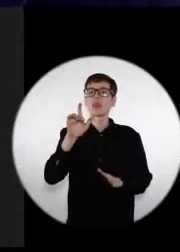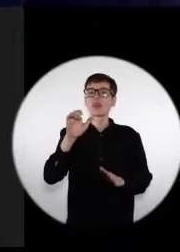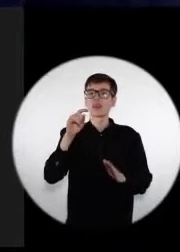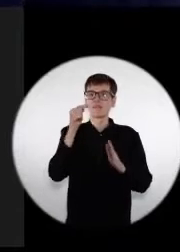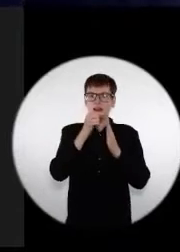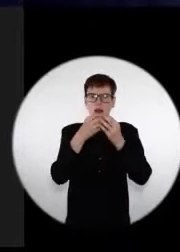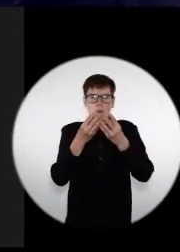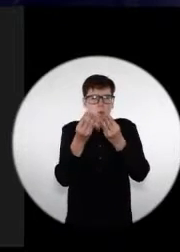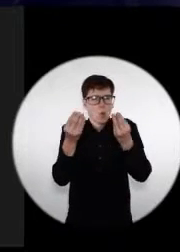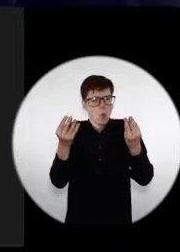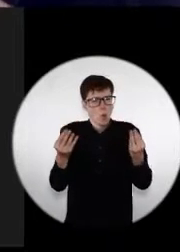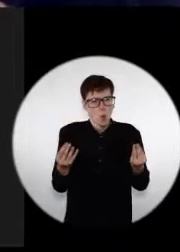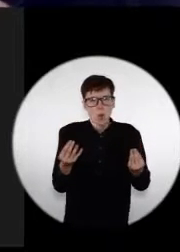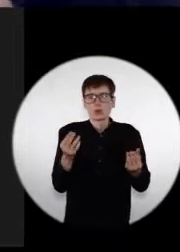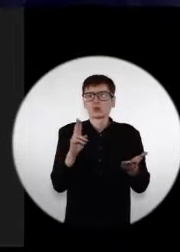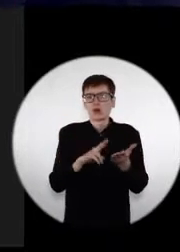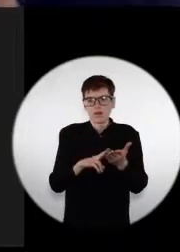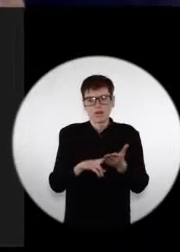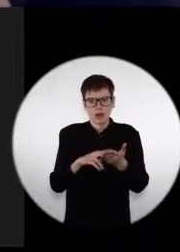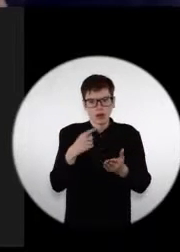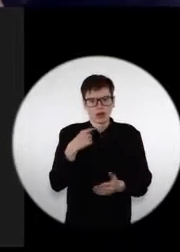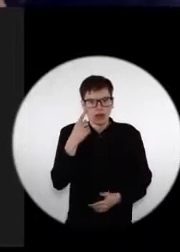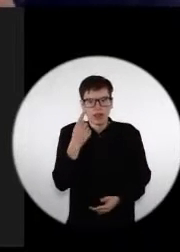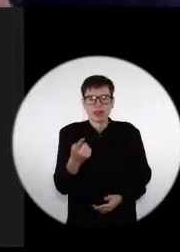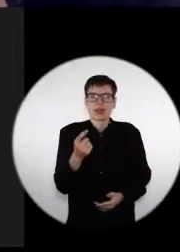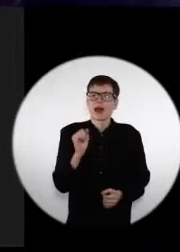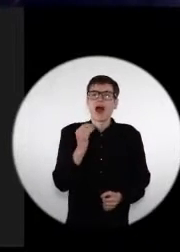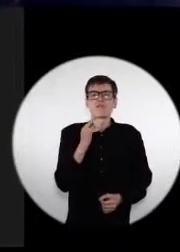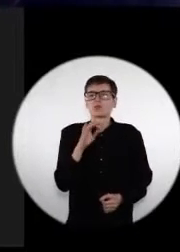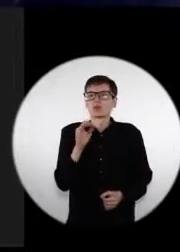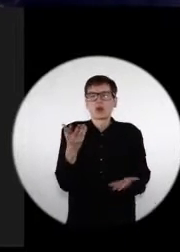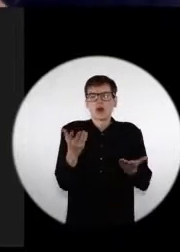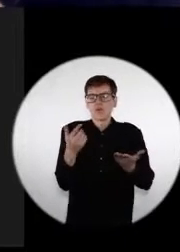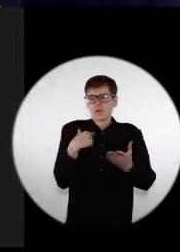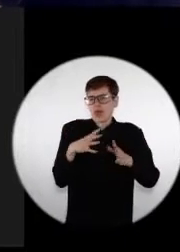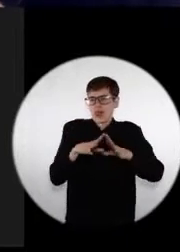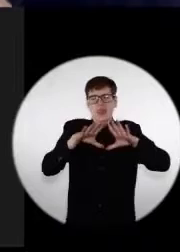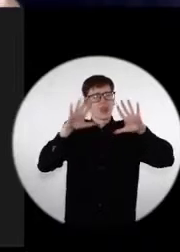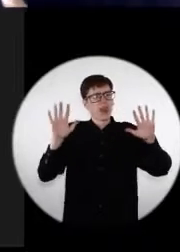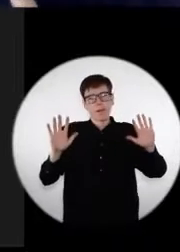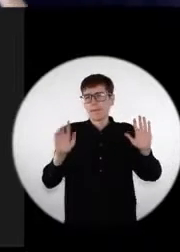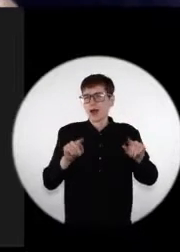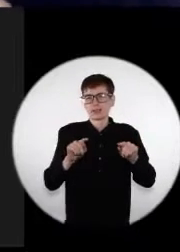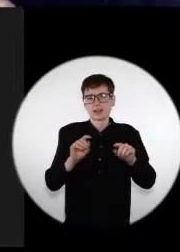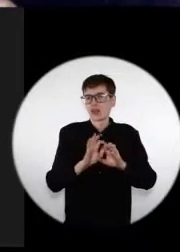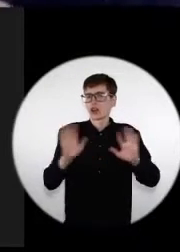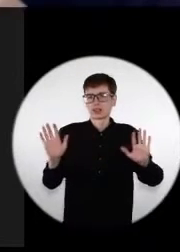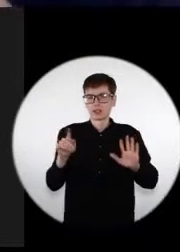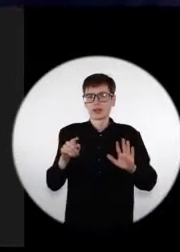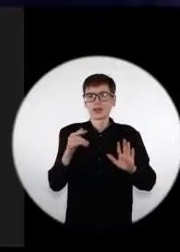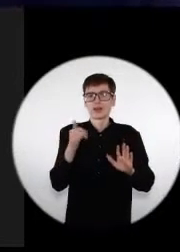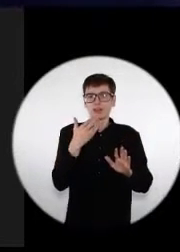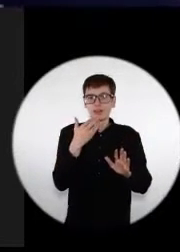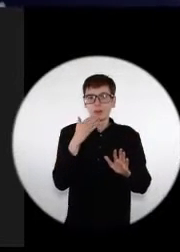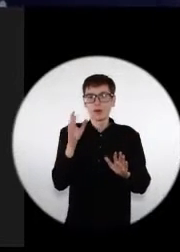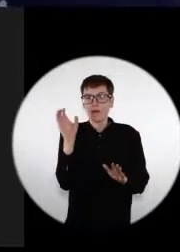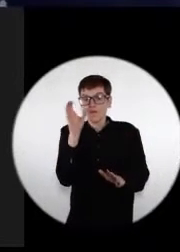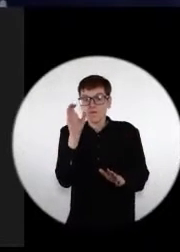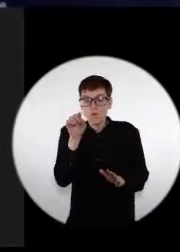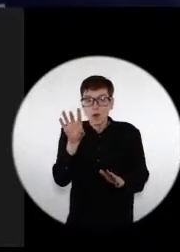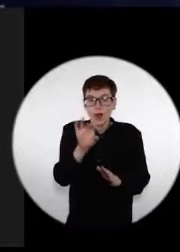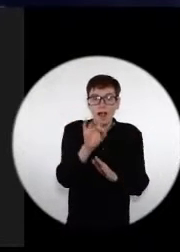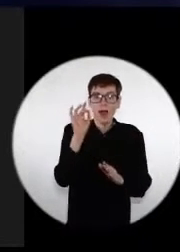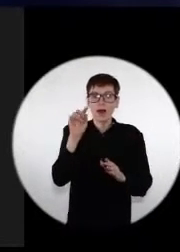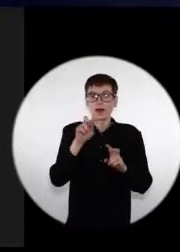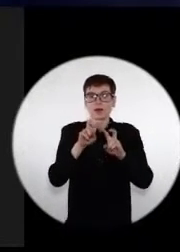el catálogo de body bull es absurdo es tan tan grande que llega a ser absurdo el problema está en que después por esta misma tengo por